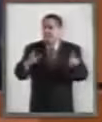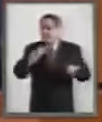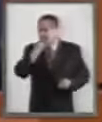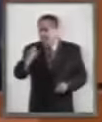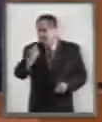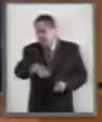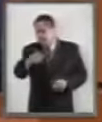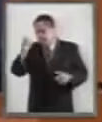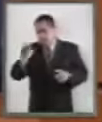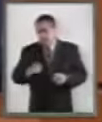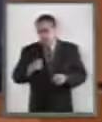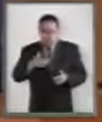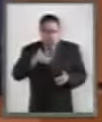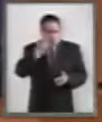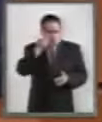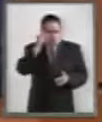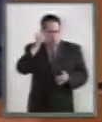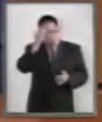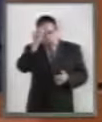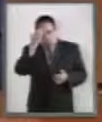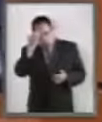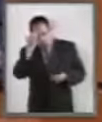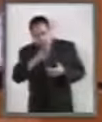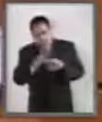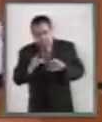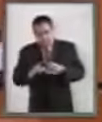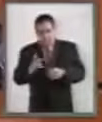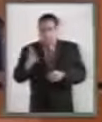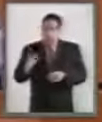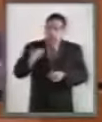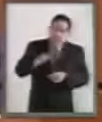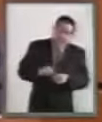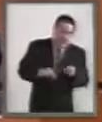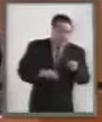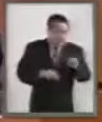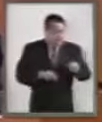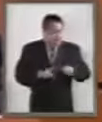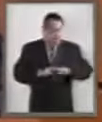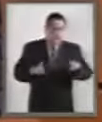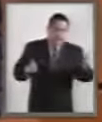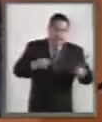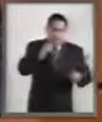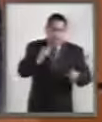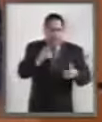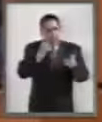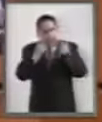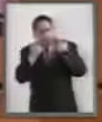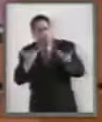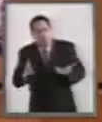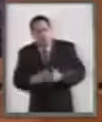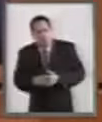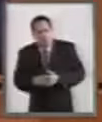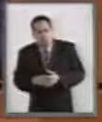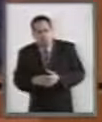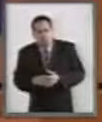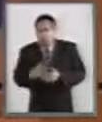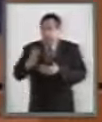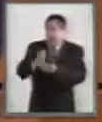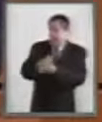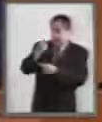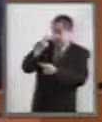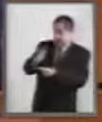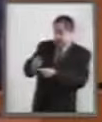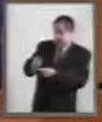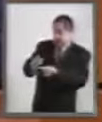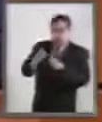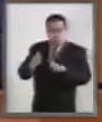interesantísimo que pudiéramos conocerla, para no decir el PAN y el PRI son lo mismo. ¿Ganan Veracruz o no ganan Veracruz?